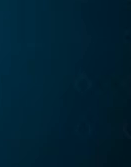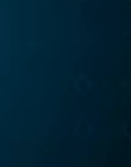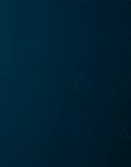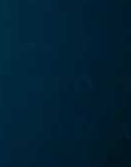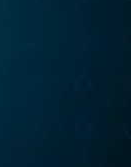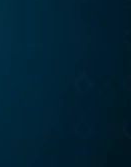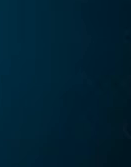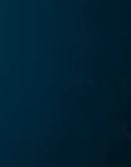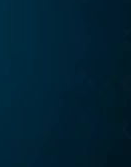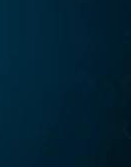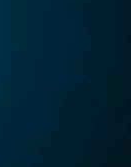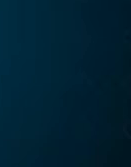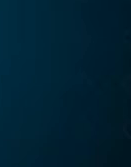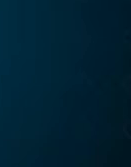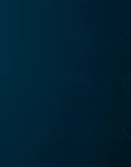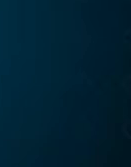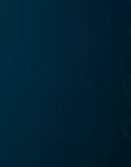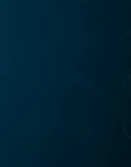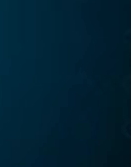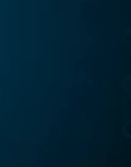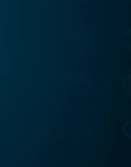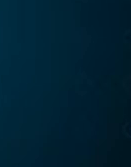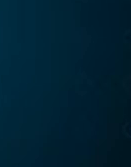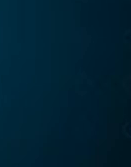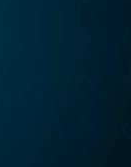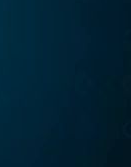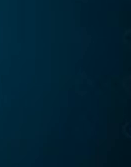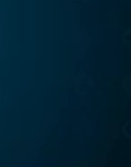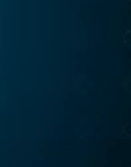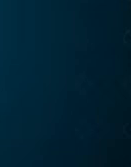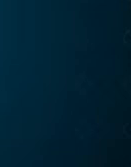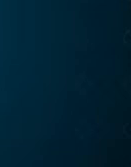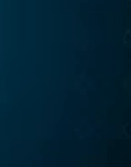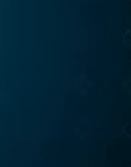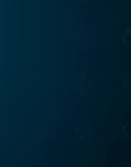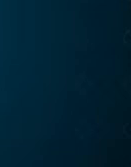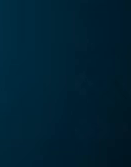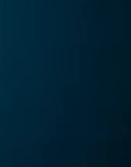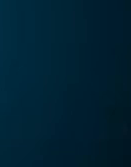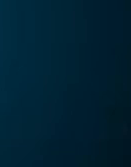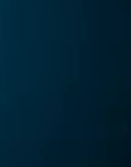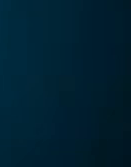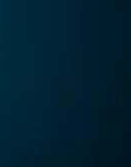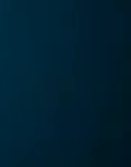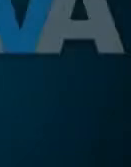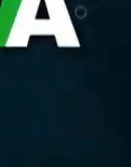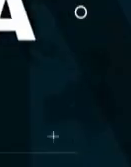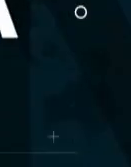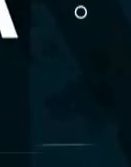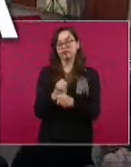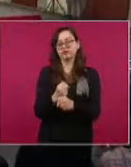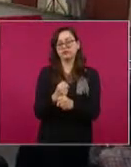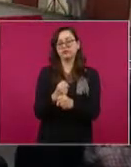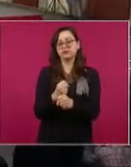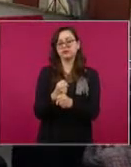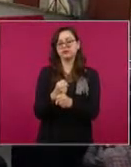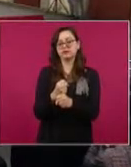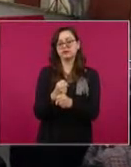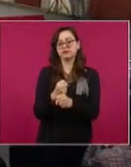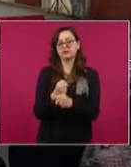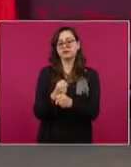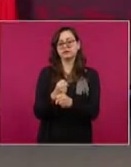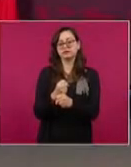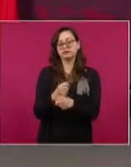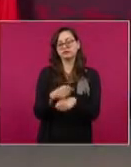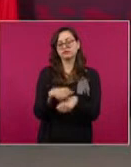Gracias a mi compañera Ilse Aguilar. En temas de lo que sucedió en Palacio Nacional, esta mañana el presidente López Obrador respaldó este mandato, o bueno,